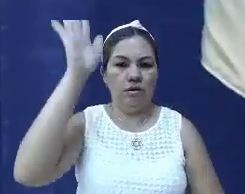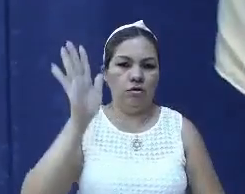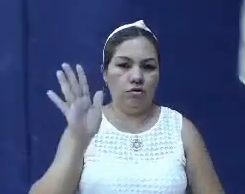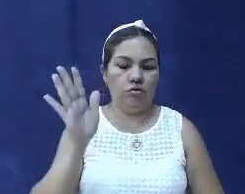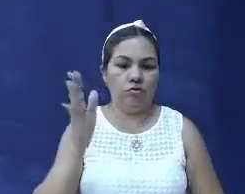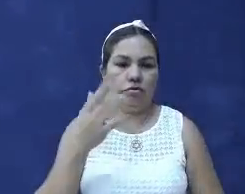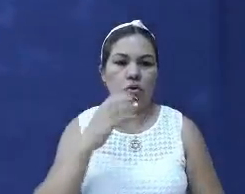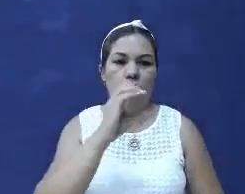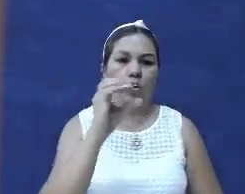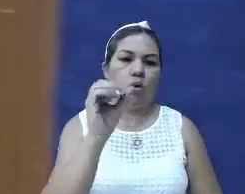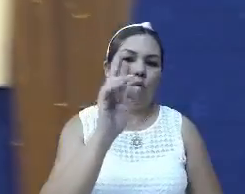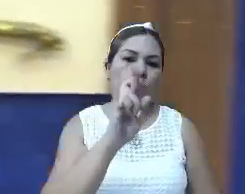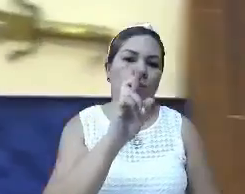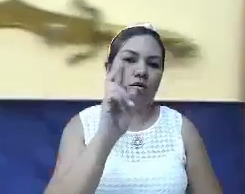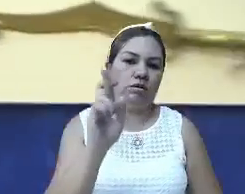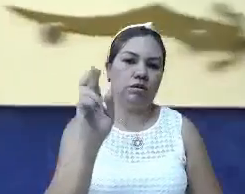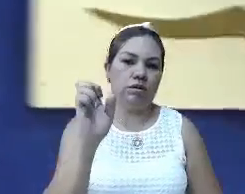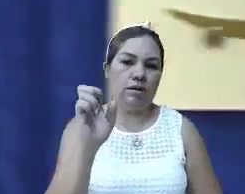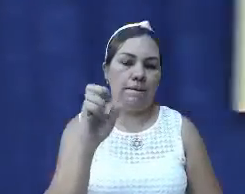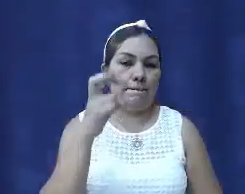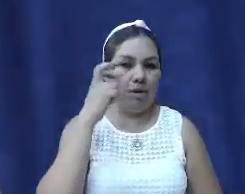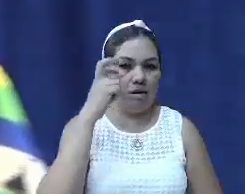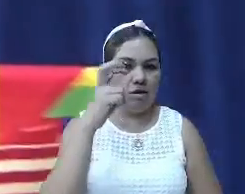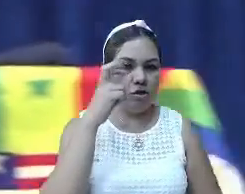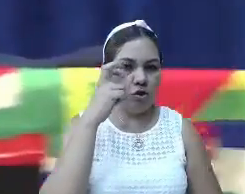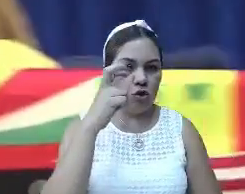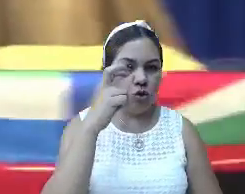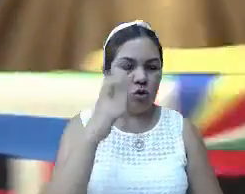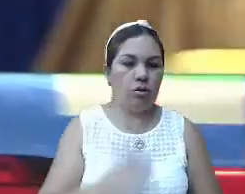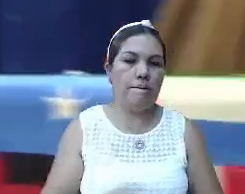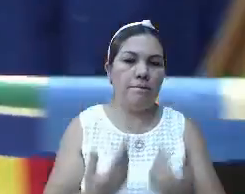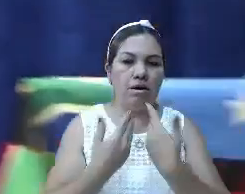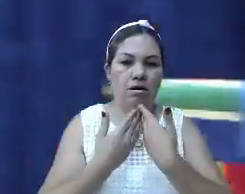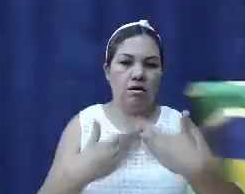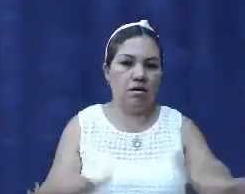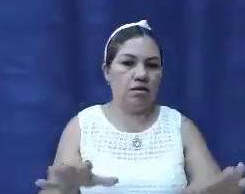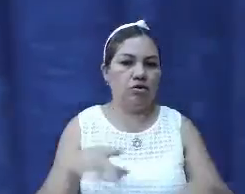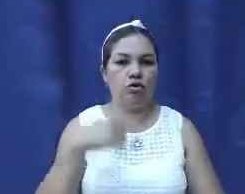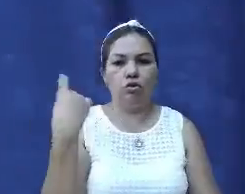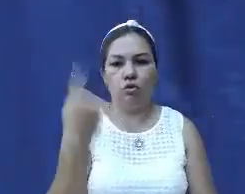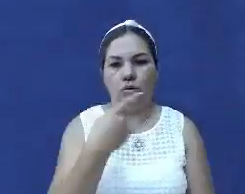corre peligro de perderlo todo, y también pierde derecho